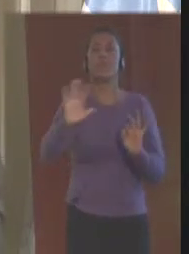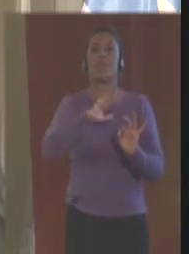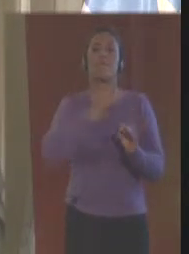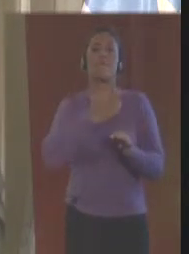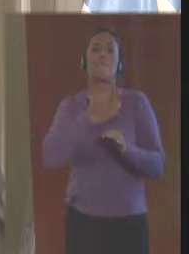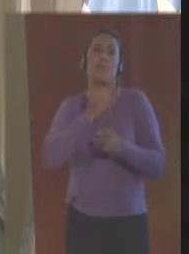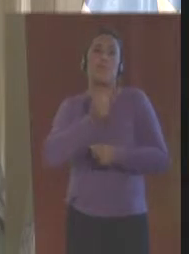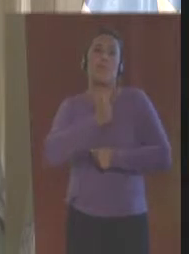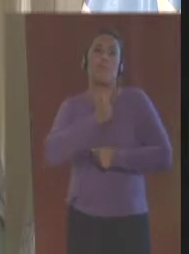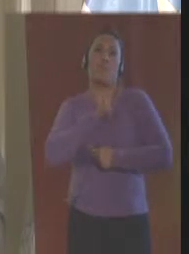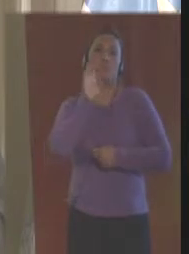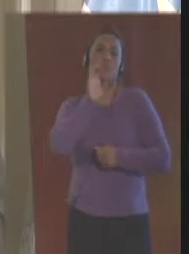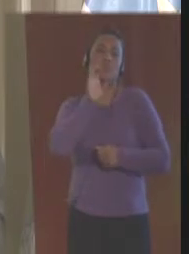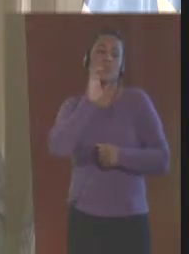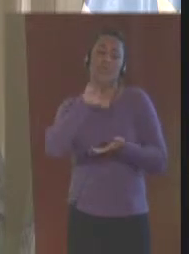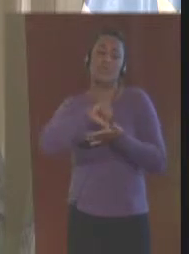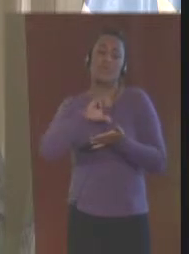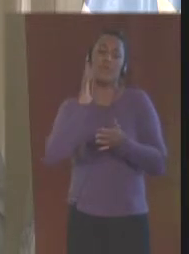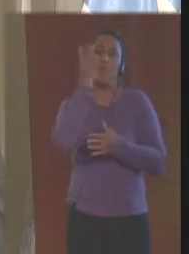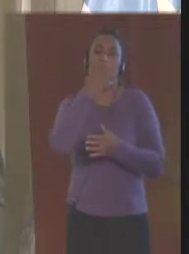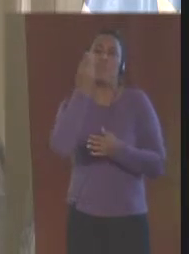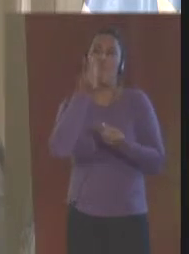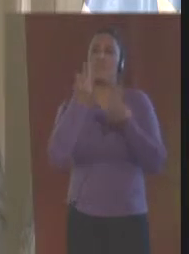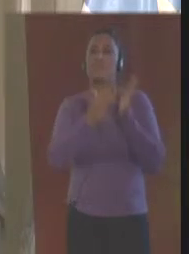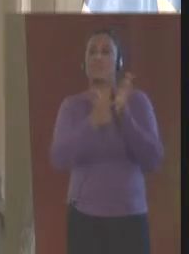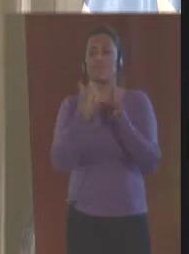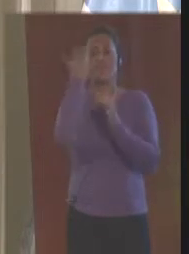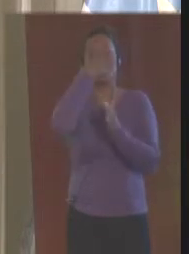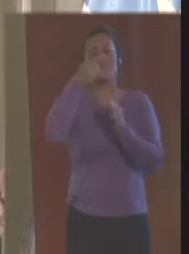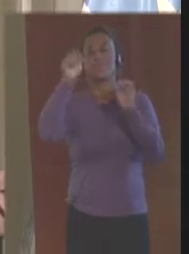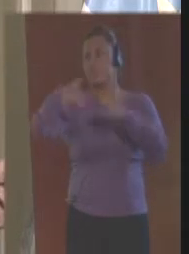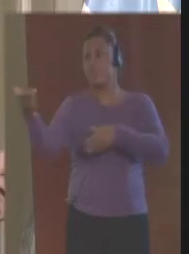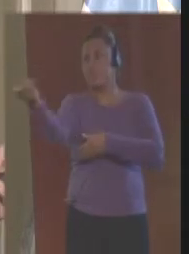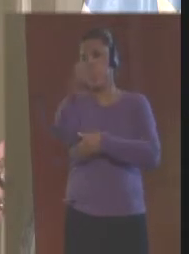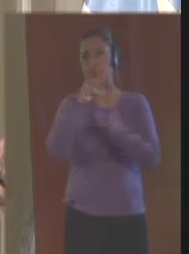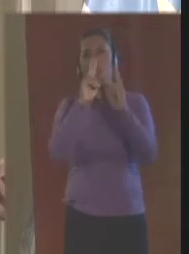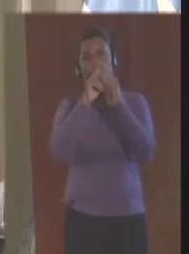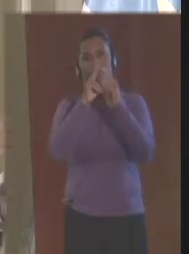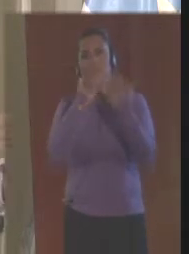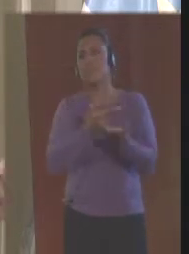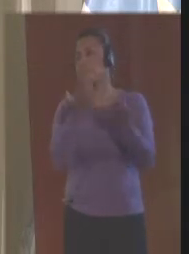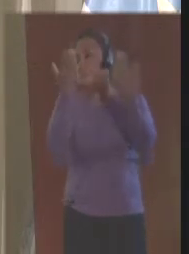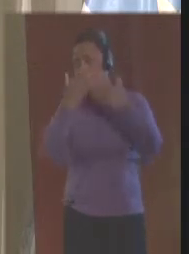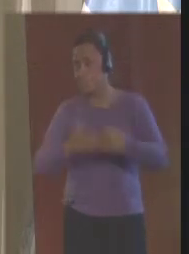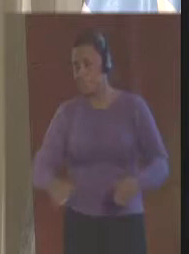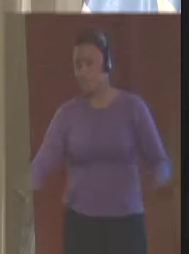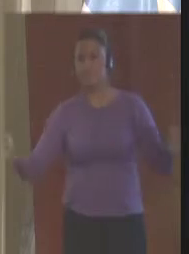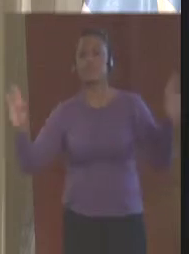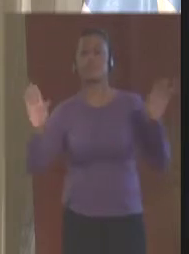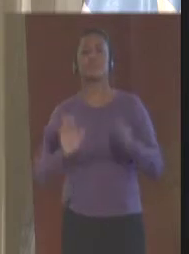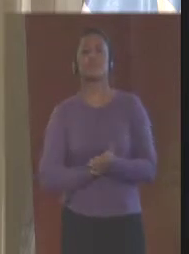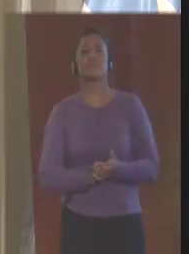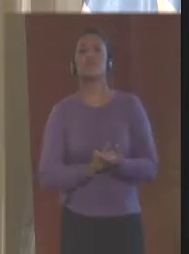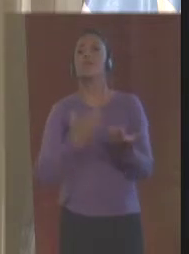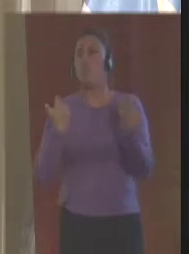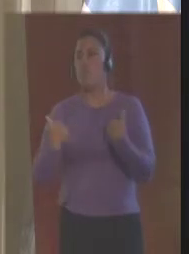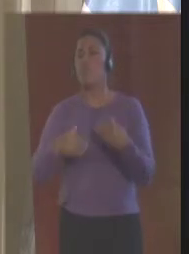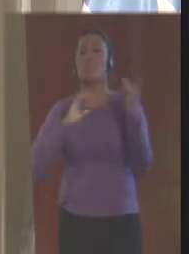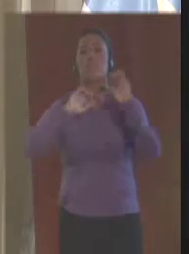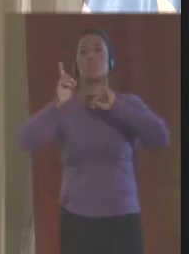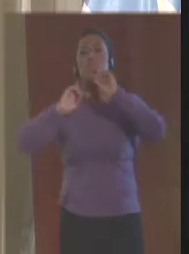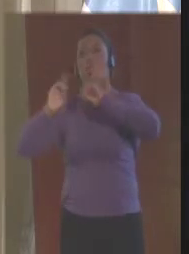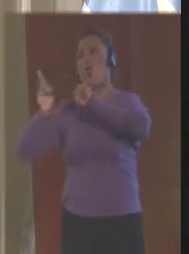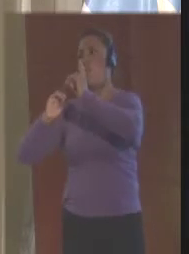ciudad, a propósito, una ciudad patrimonial y una ciudad hermosa que vale la pena conocer. Con esto terminaría para más bien favorecer el diálogo y la